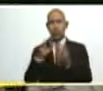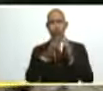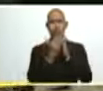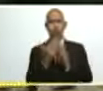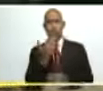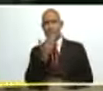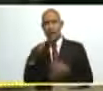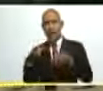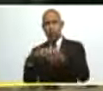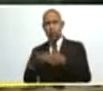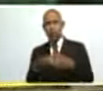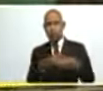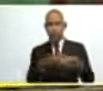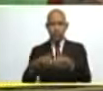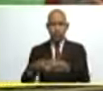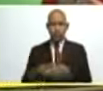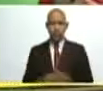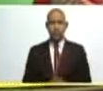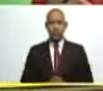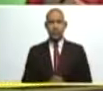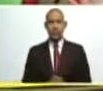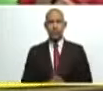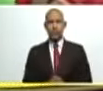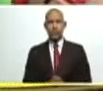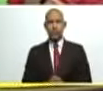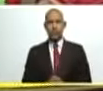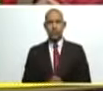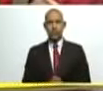indígenas. ¿Ah?